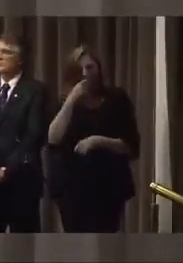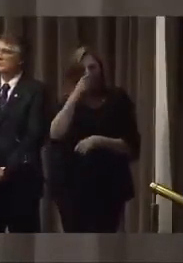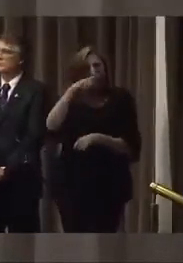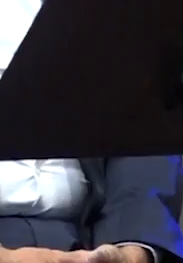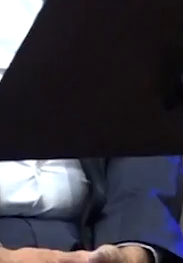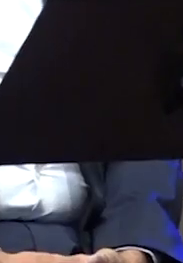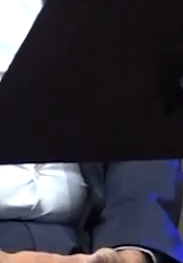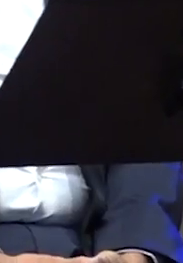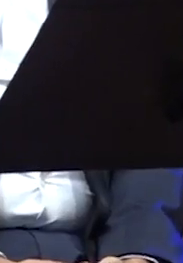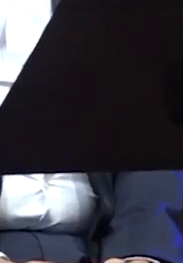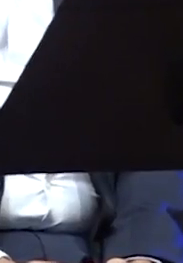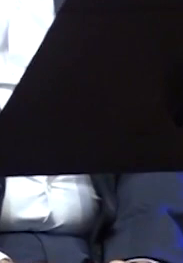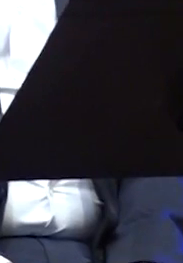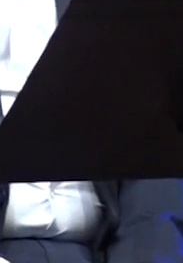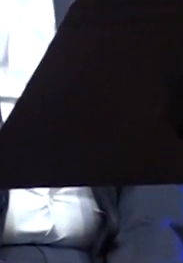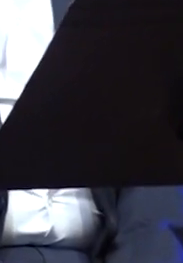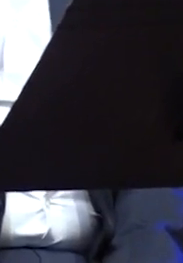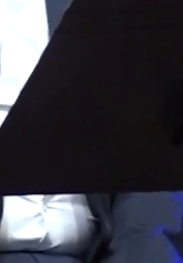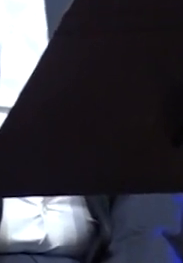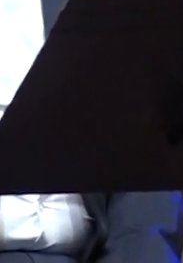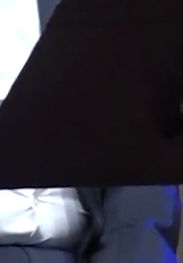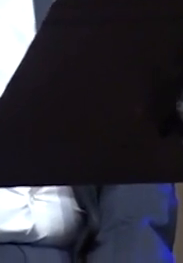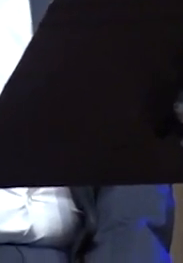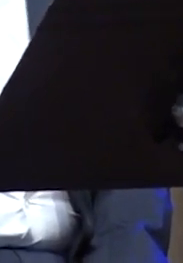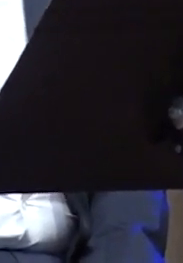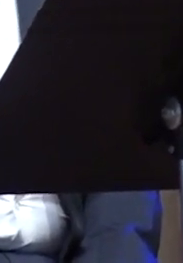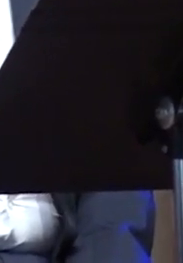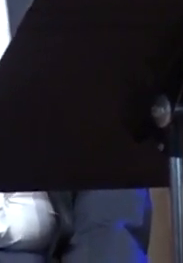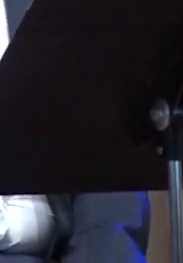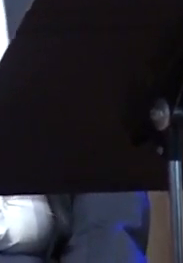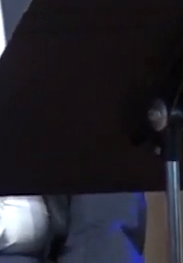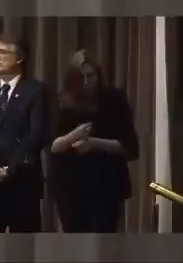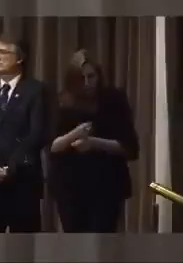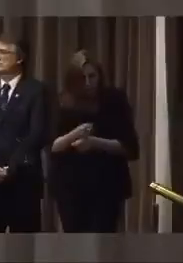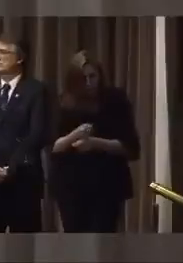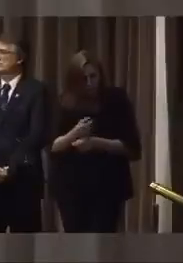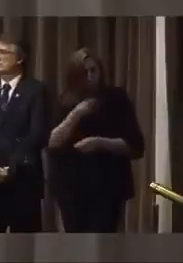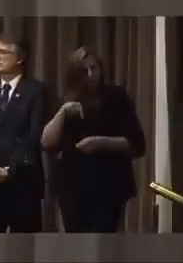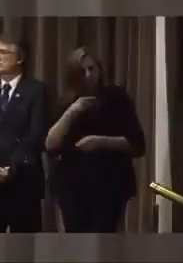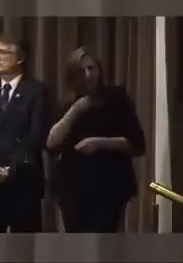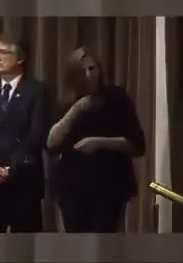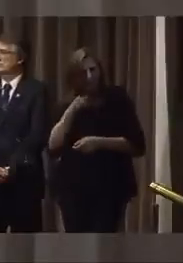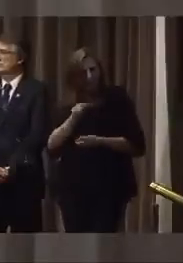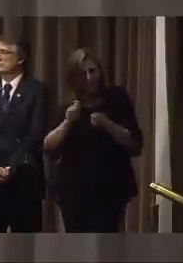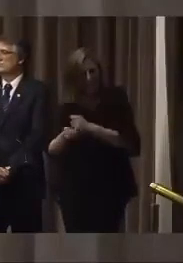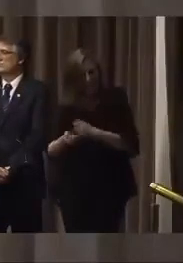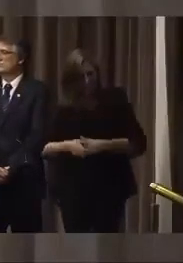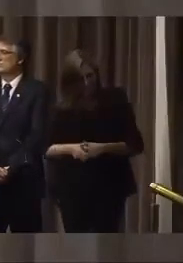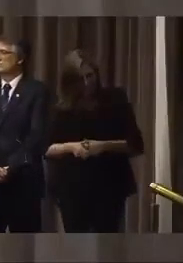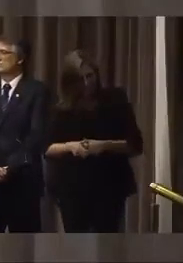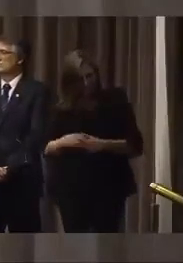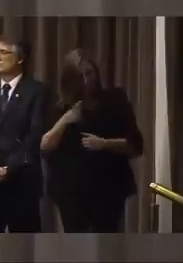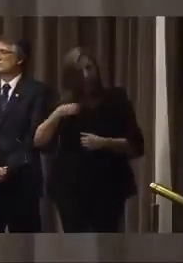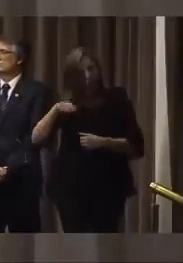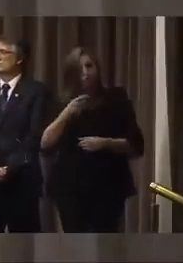inmobiliaria social que sea el ente regulador de precios para los alquileres, mediador de la relación contractual entre locatario y